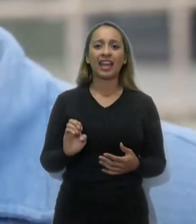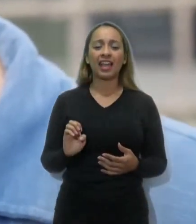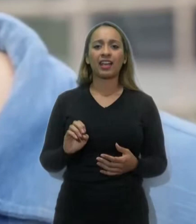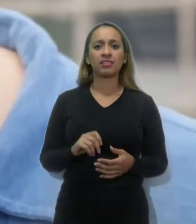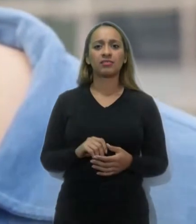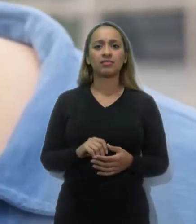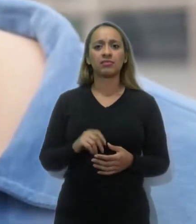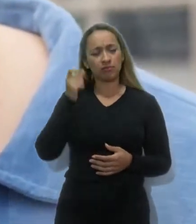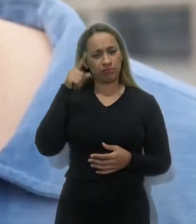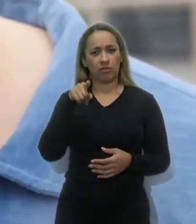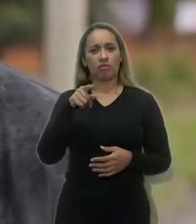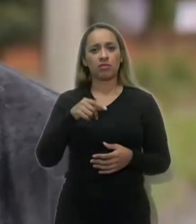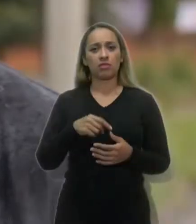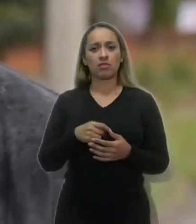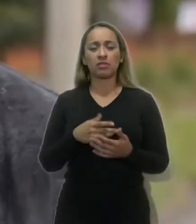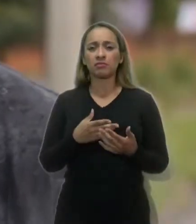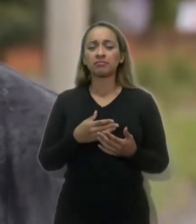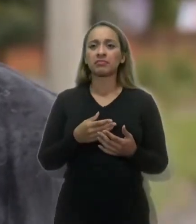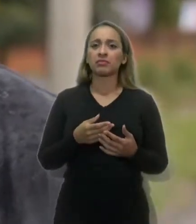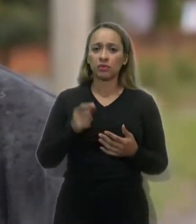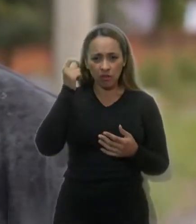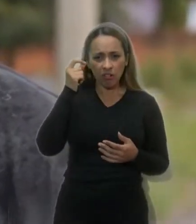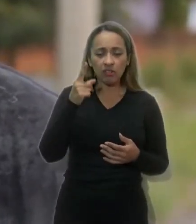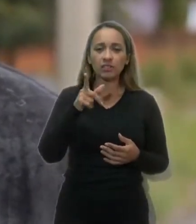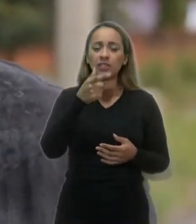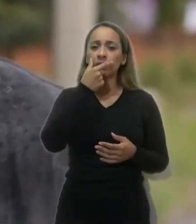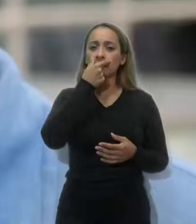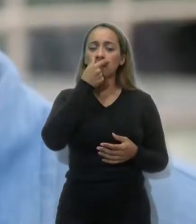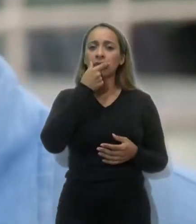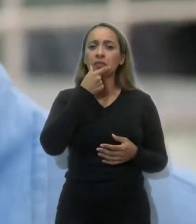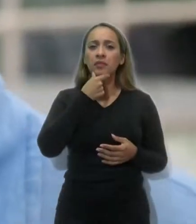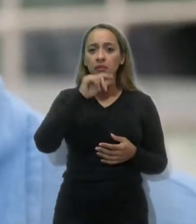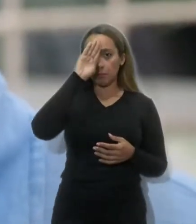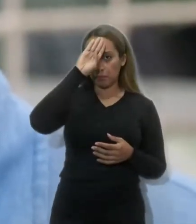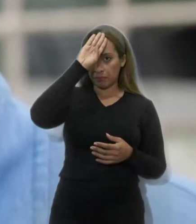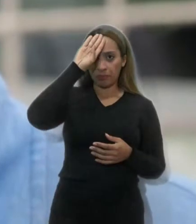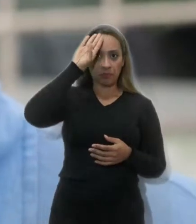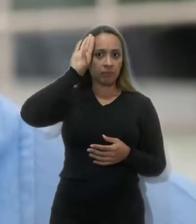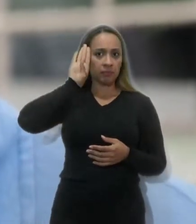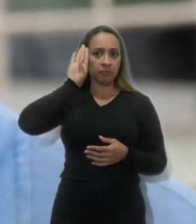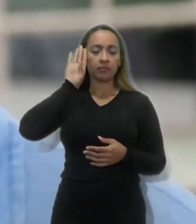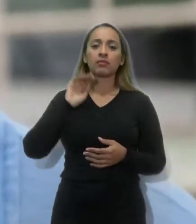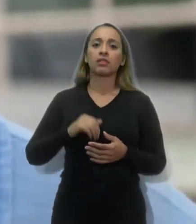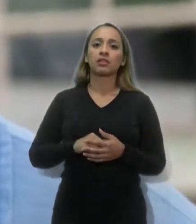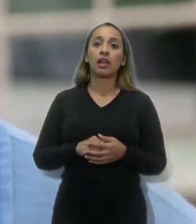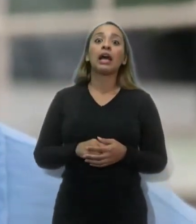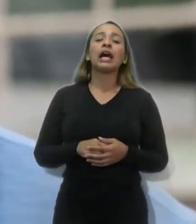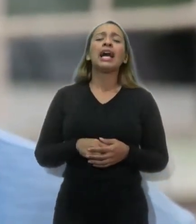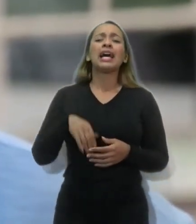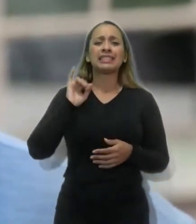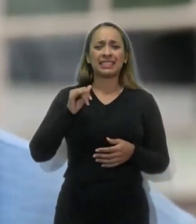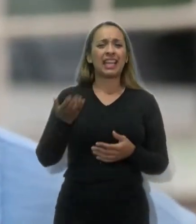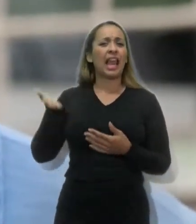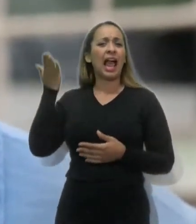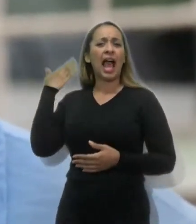Sierra. Tiene barbita y el pelo hacia arriba, así, así. Sí, ahora me acuerdo. Tocaba en una banda de